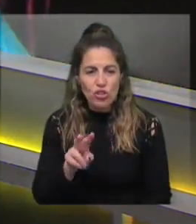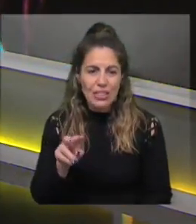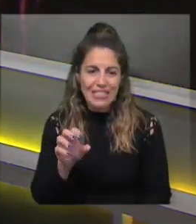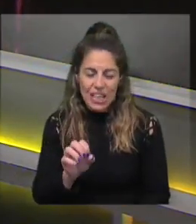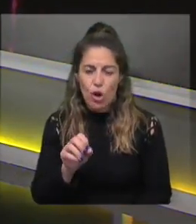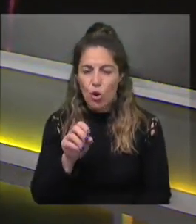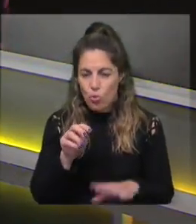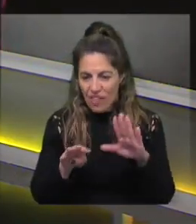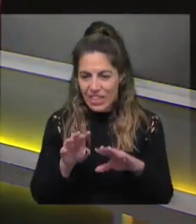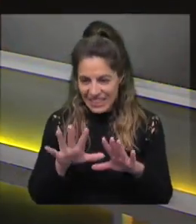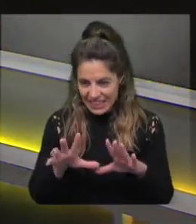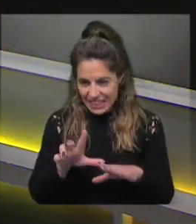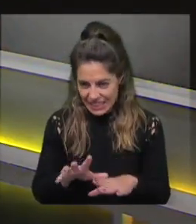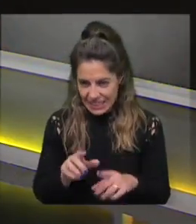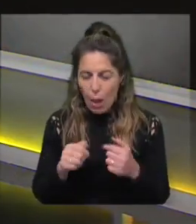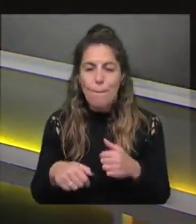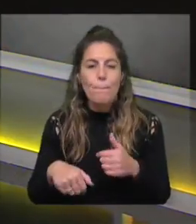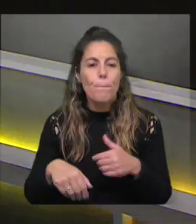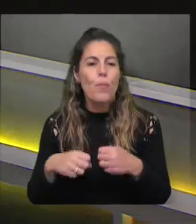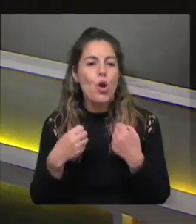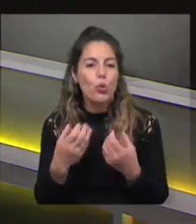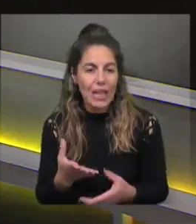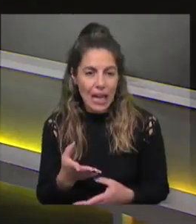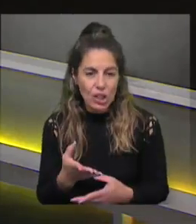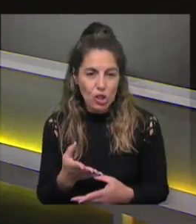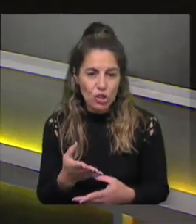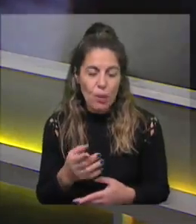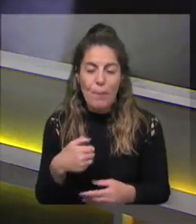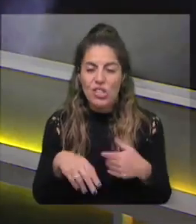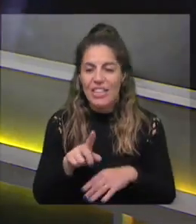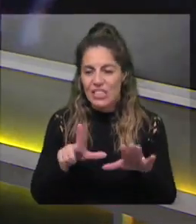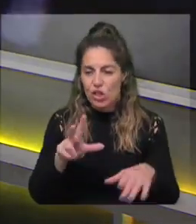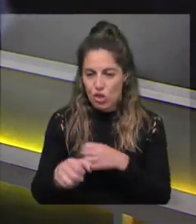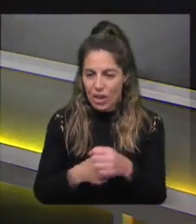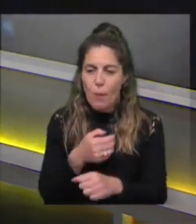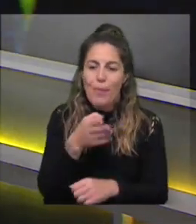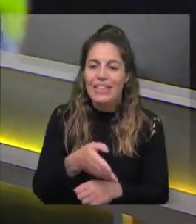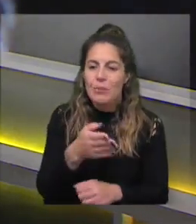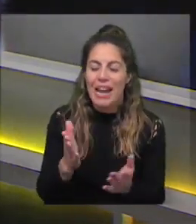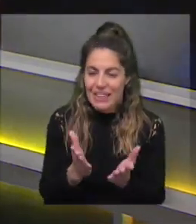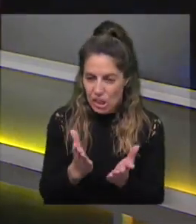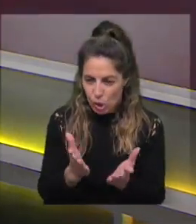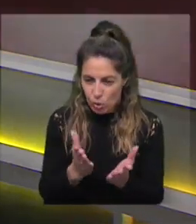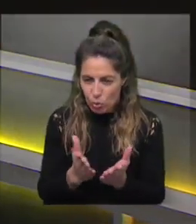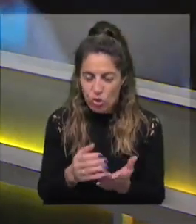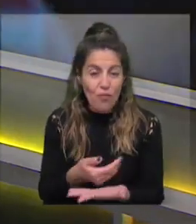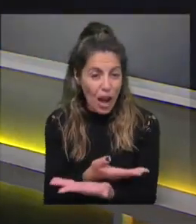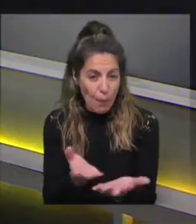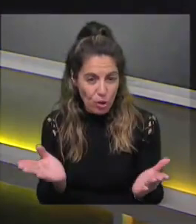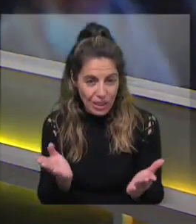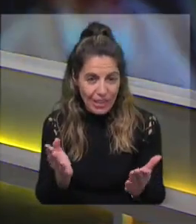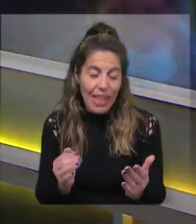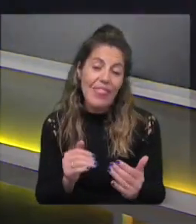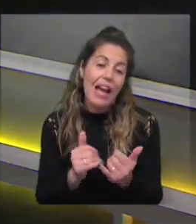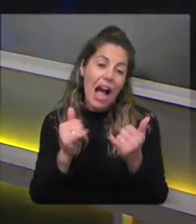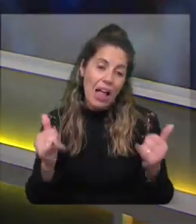2522-0910. Voluntarias y voluntarios mayores de 18 años para participar de este estudio que va a mostrarnos de aquí a un